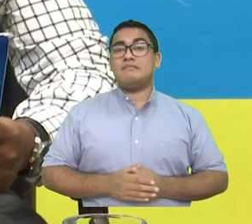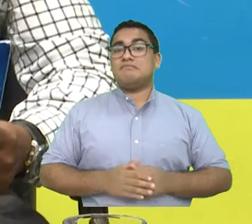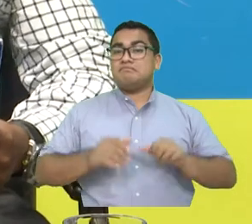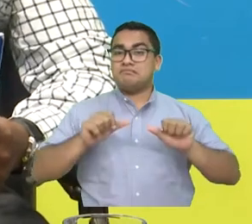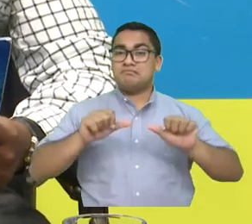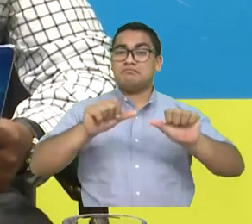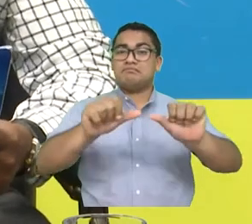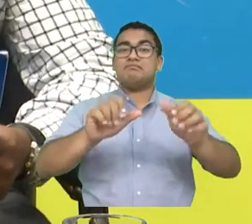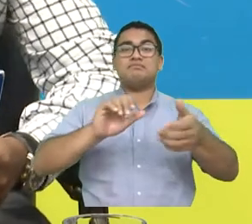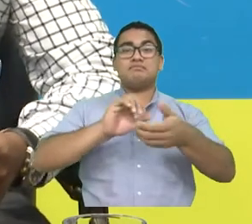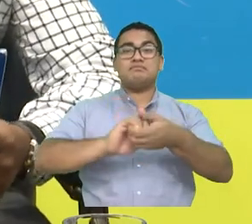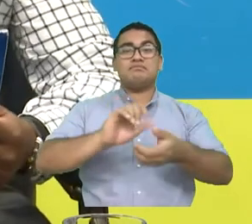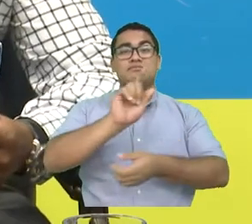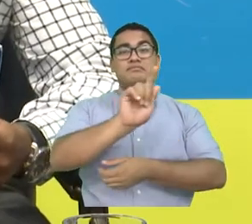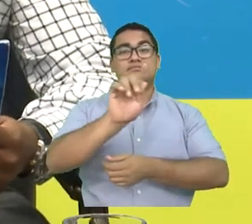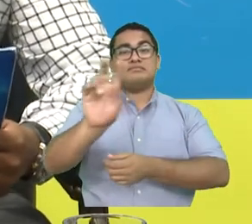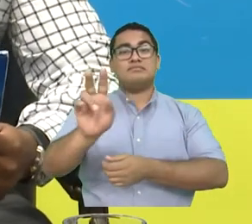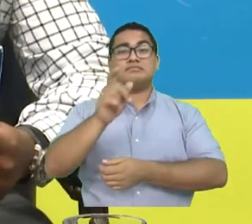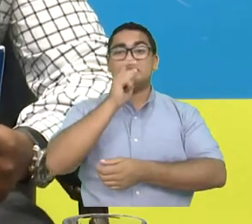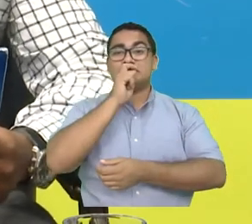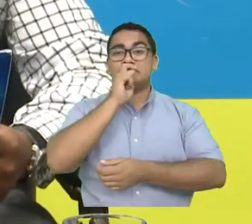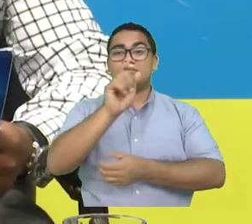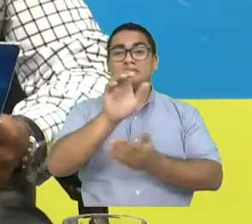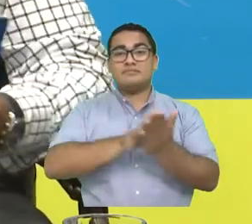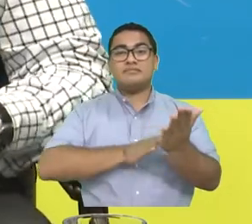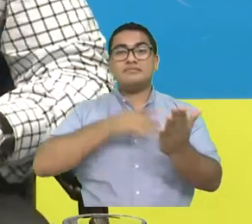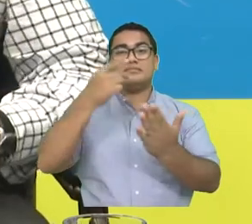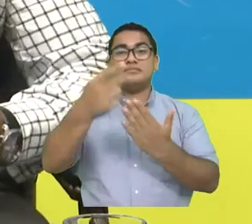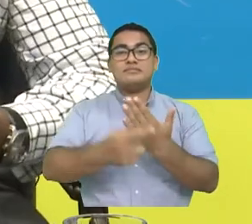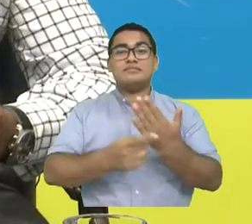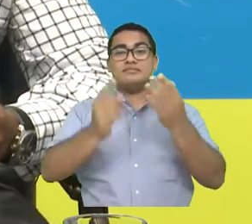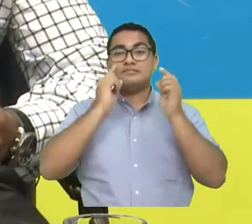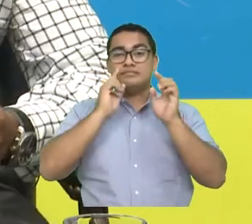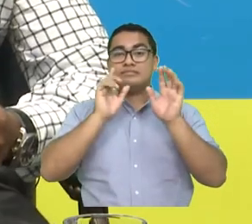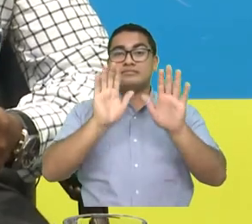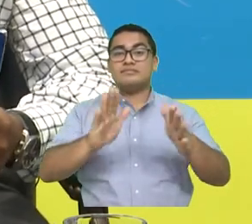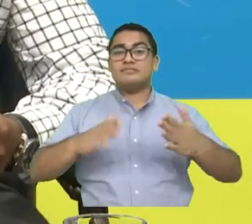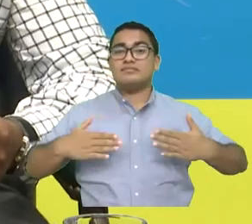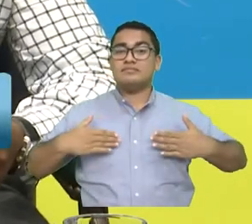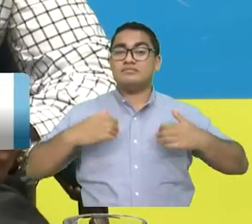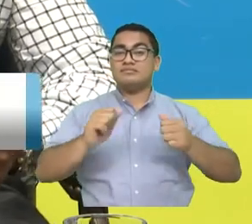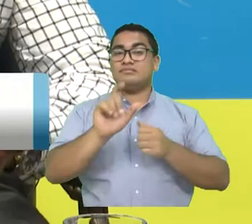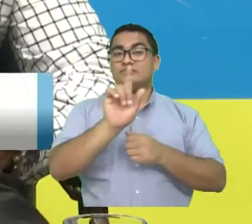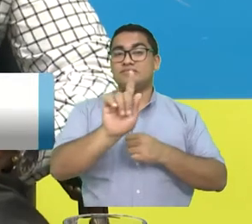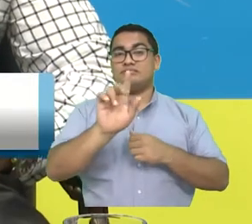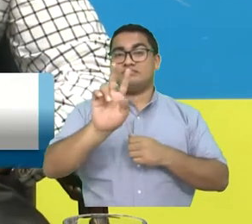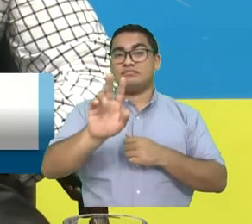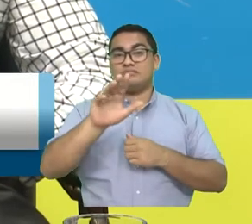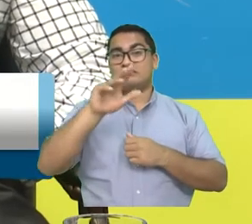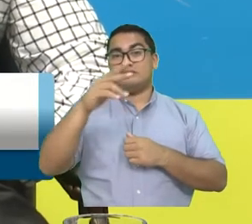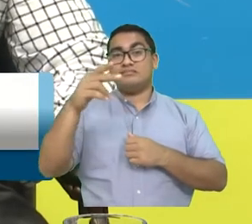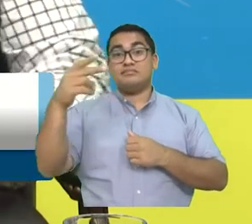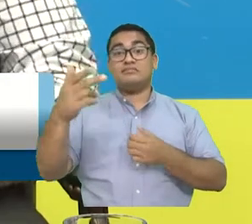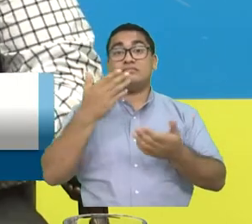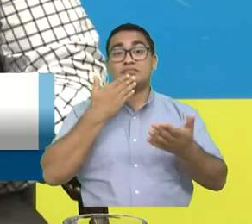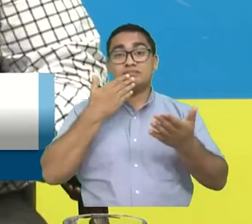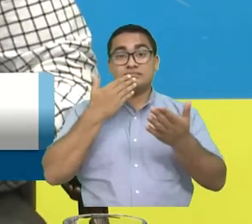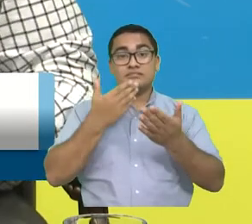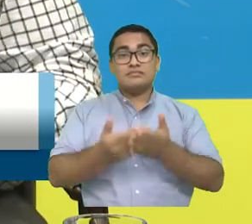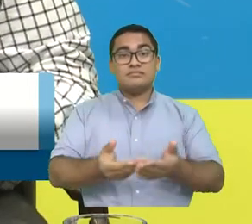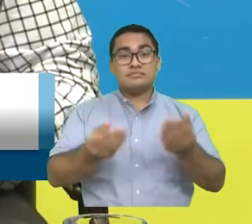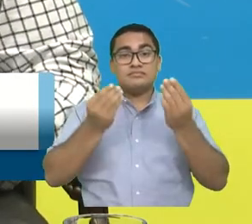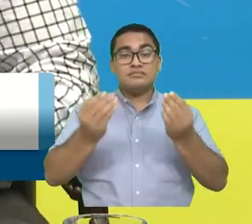Estamos de regreso, amigos televidentes, en su gustado programa Prevenir y Salud a través de la frecuencia del canal 98. Gracias a todos los